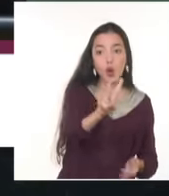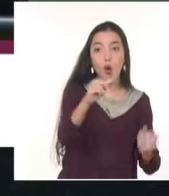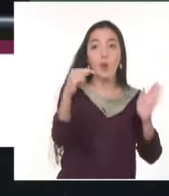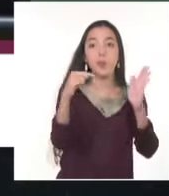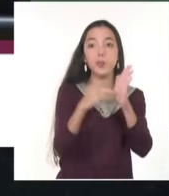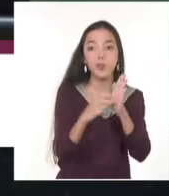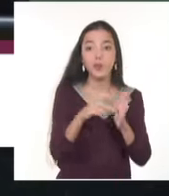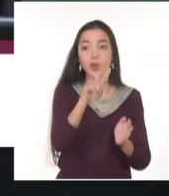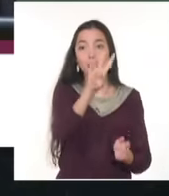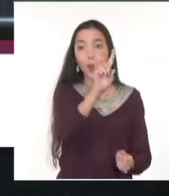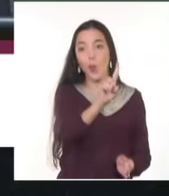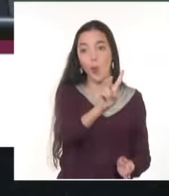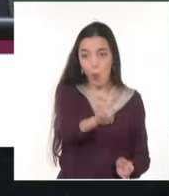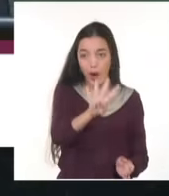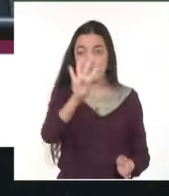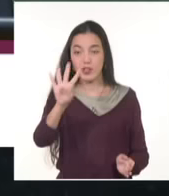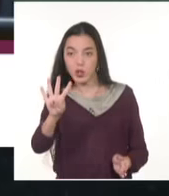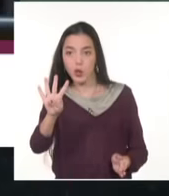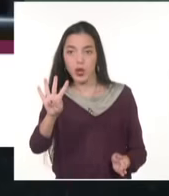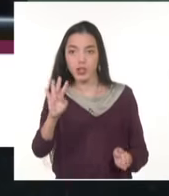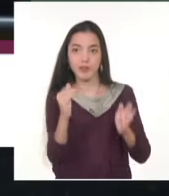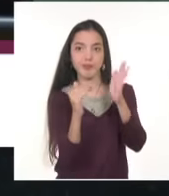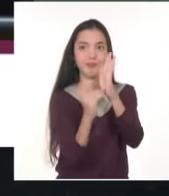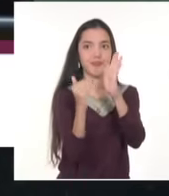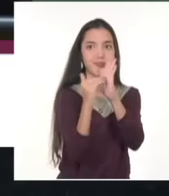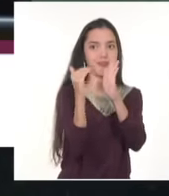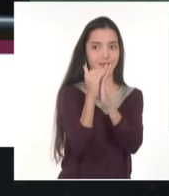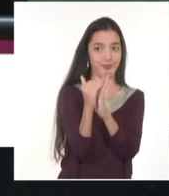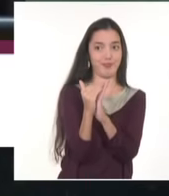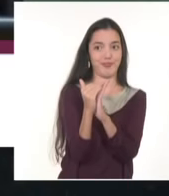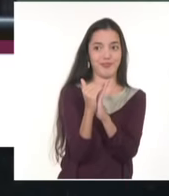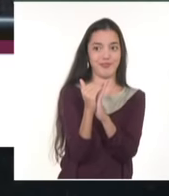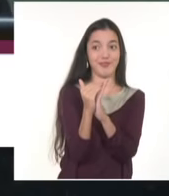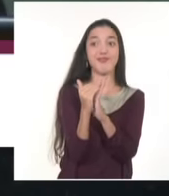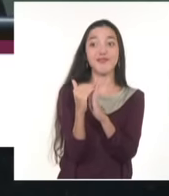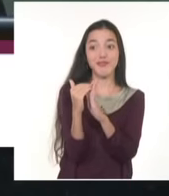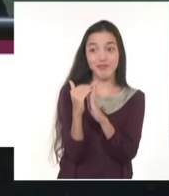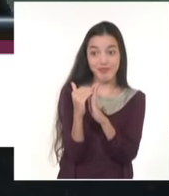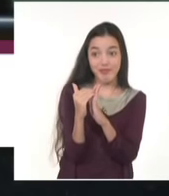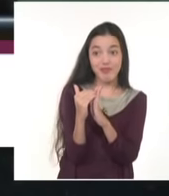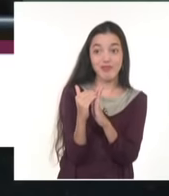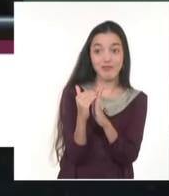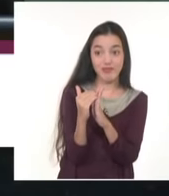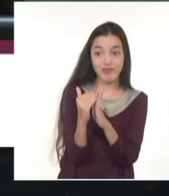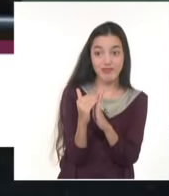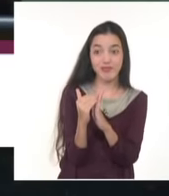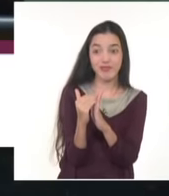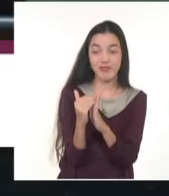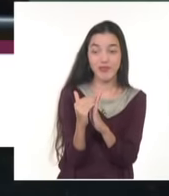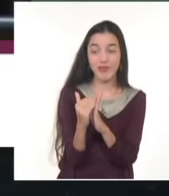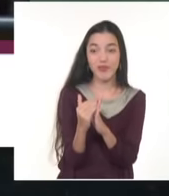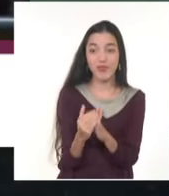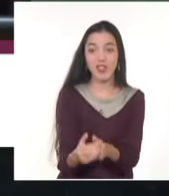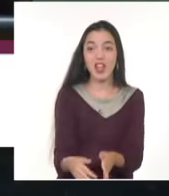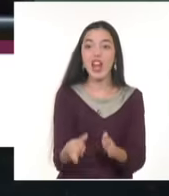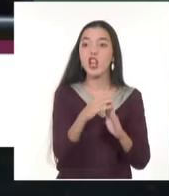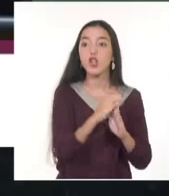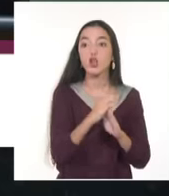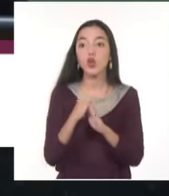2.44 billones, es decir, millones de dólares,